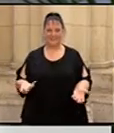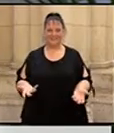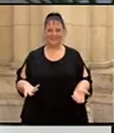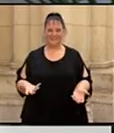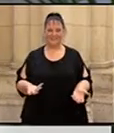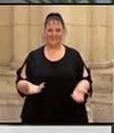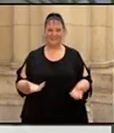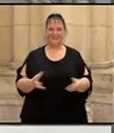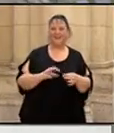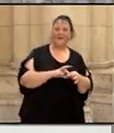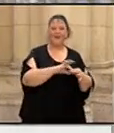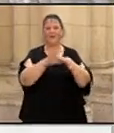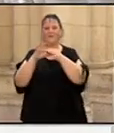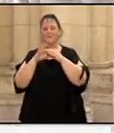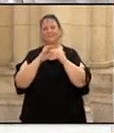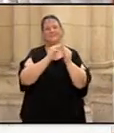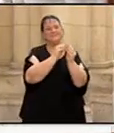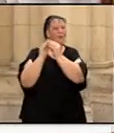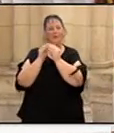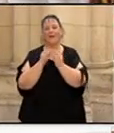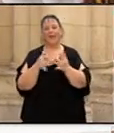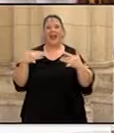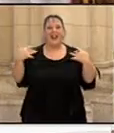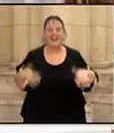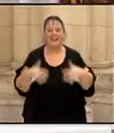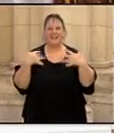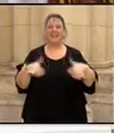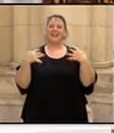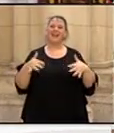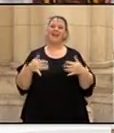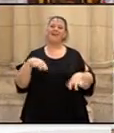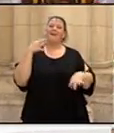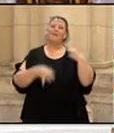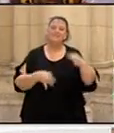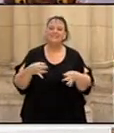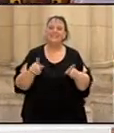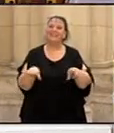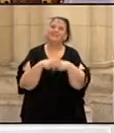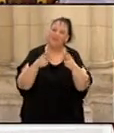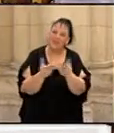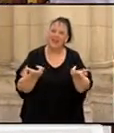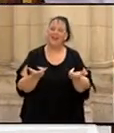¡Cuánta concordia! ¡Cuánta alegría! ¡Cuánta justicia social